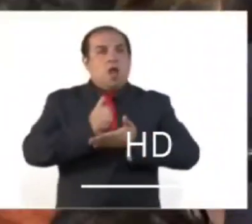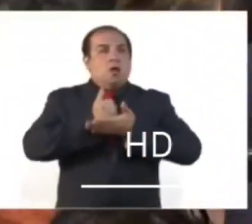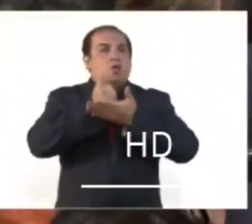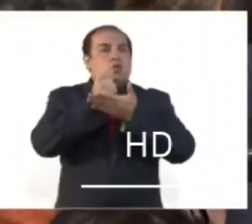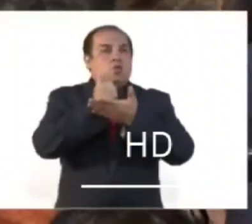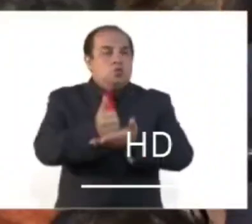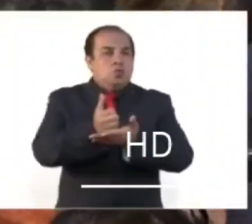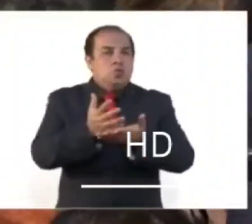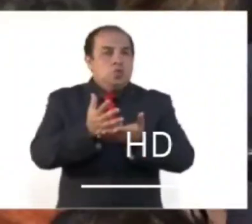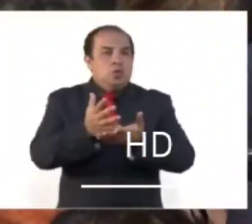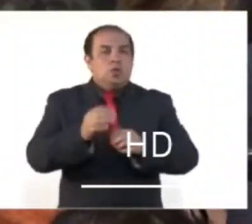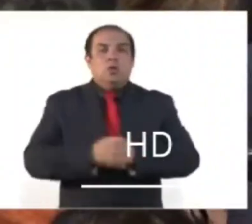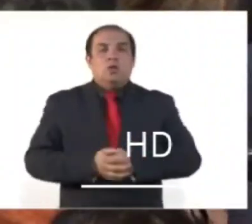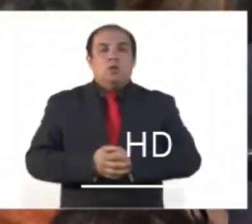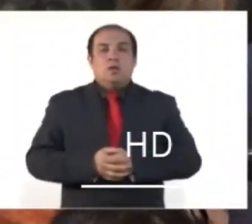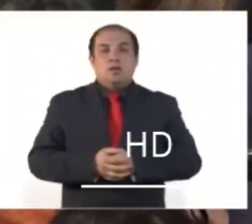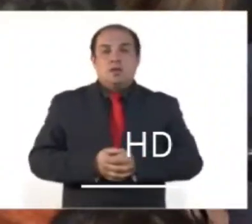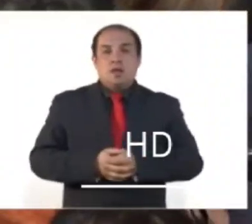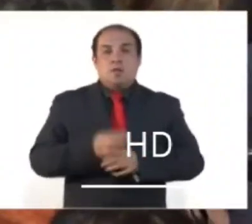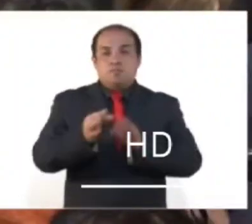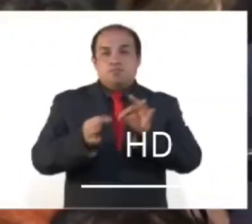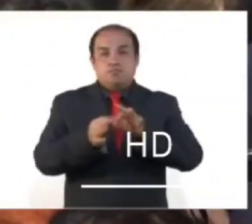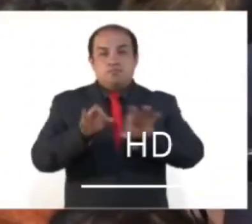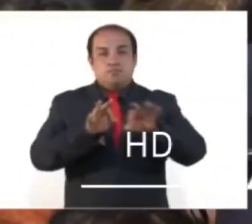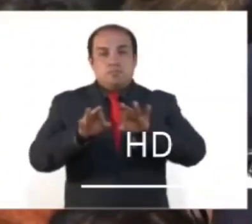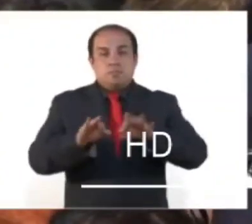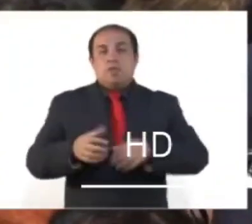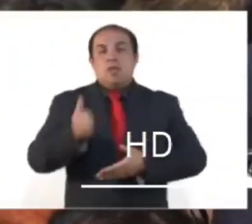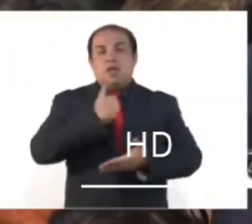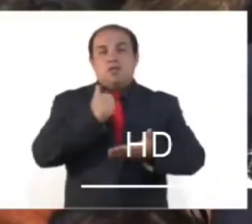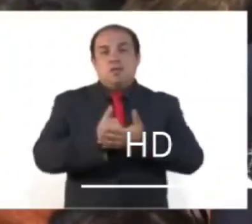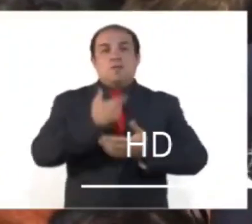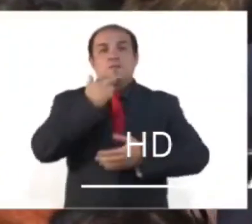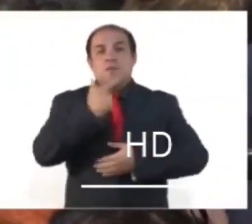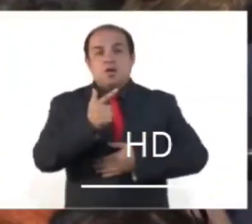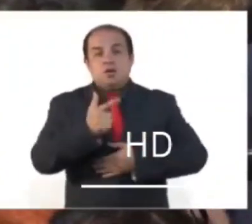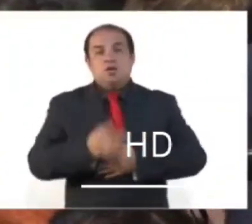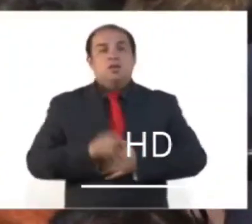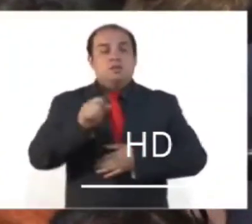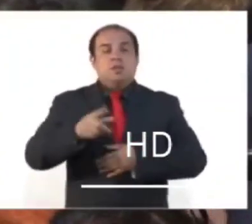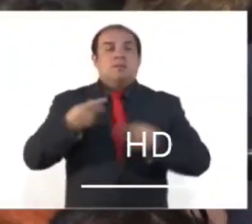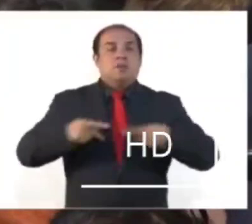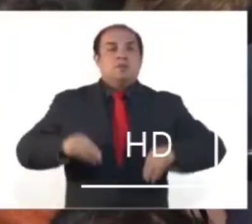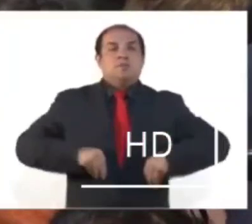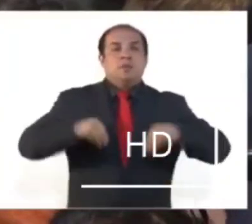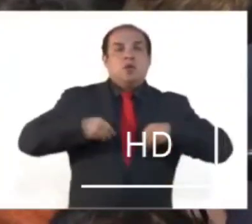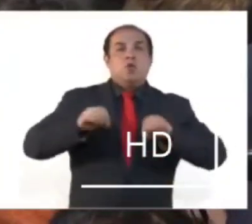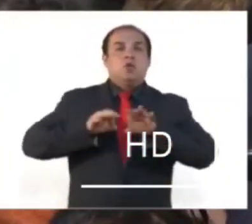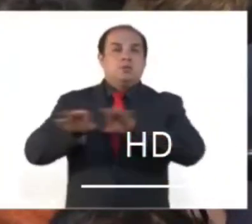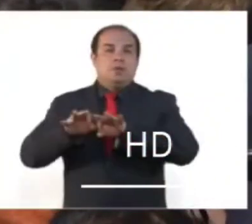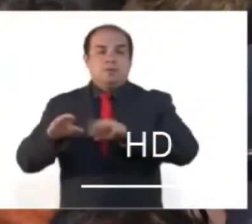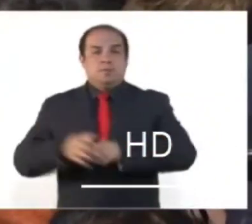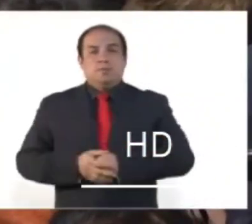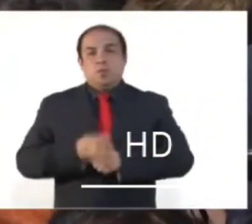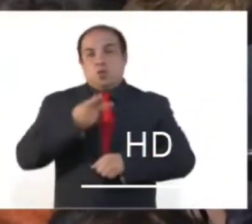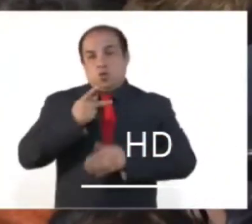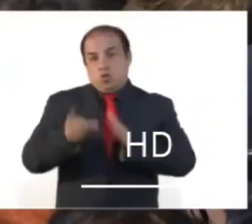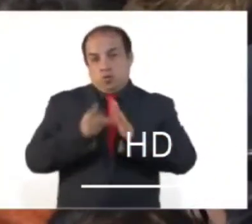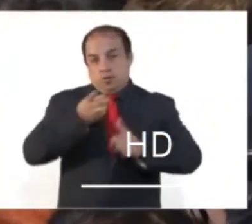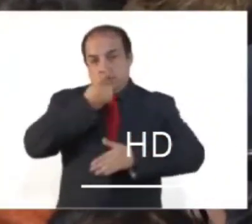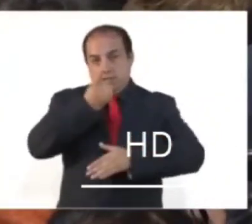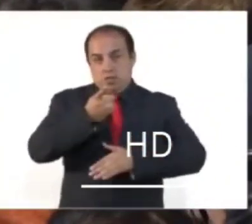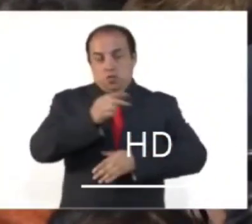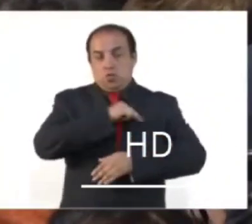más eficientes y enriquecer esta ciudad y, por supuesto, a los que aquí vivimos y trabajamos. Sin más que decir, reitero nuestra disposición